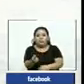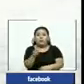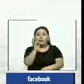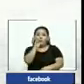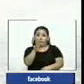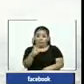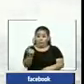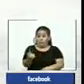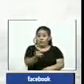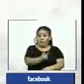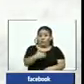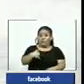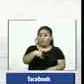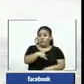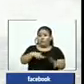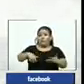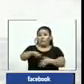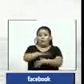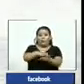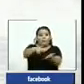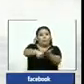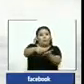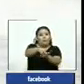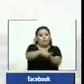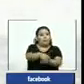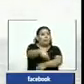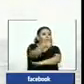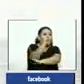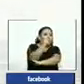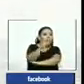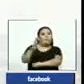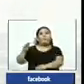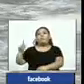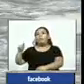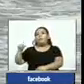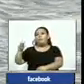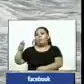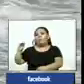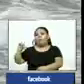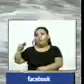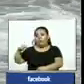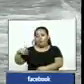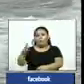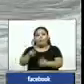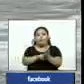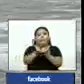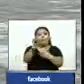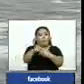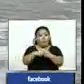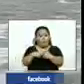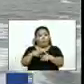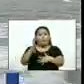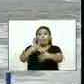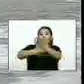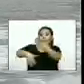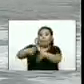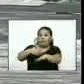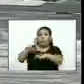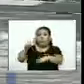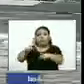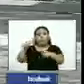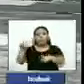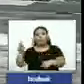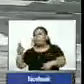las autoridades, los municipios de La Libertad y Tamanique están certificados por el programa Tsunami Ready por parte de la